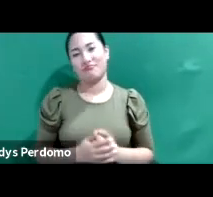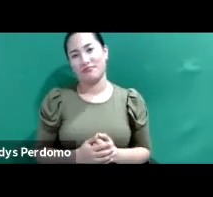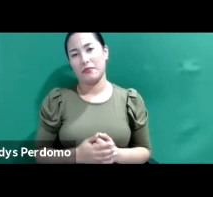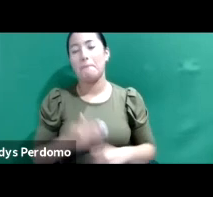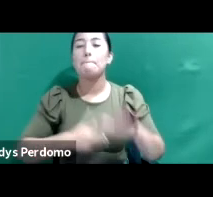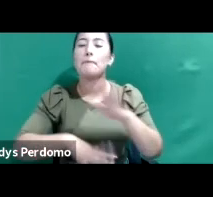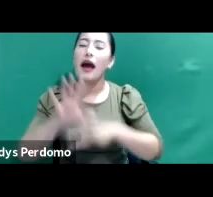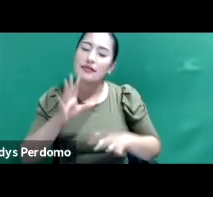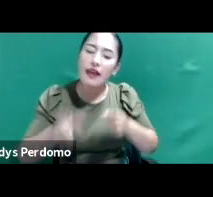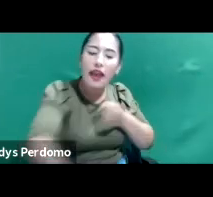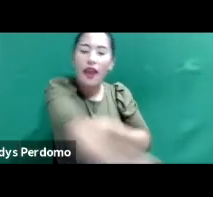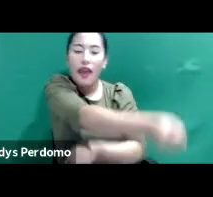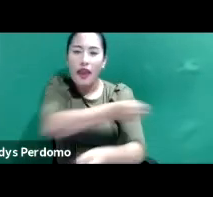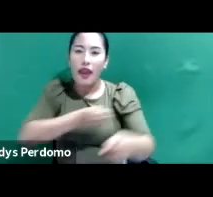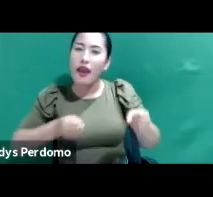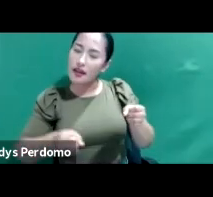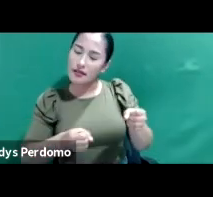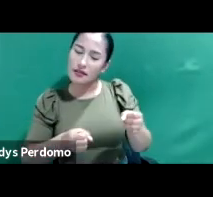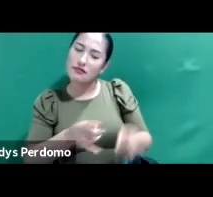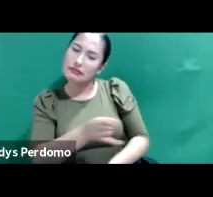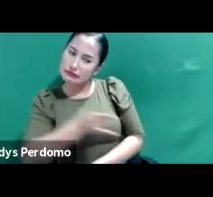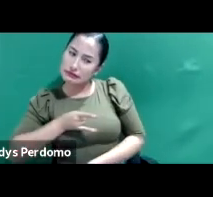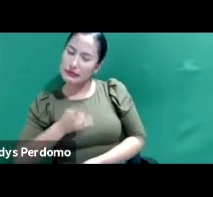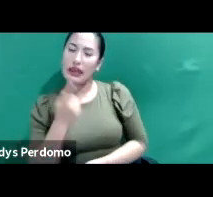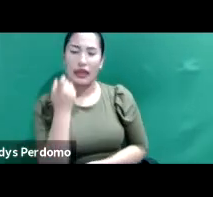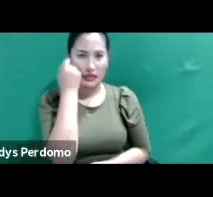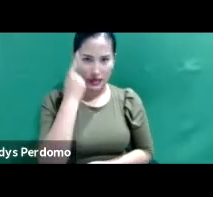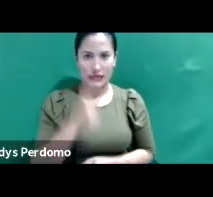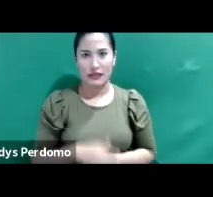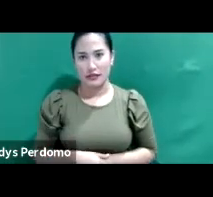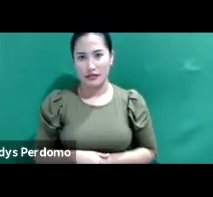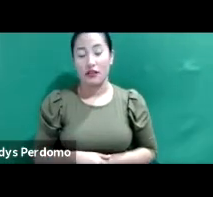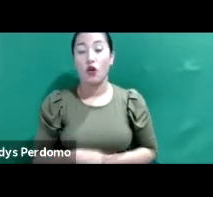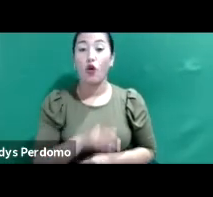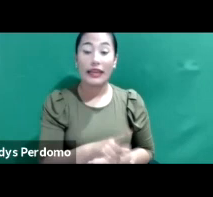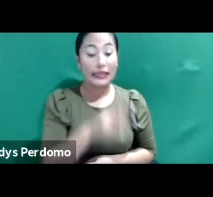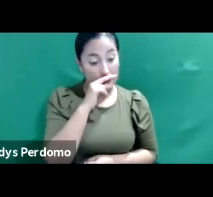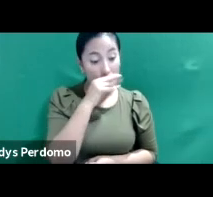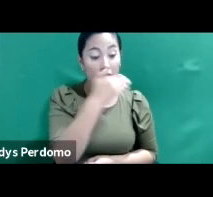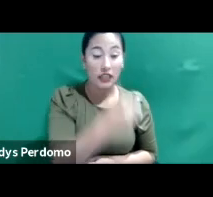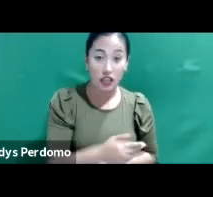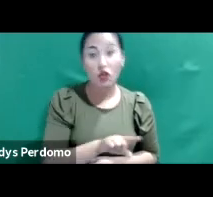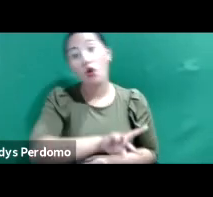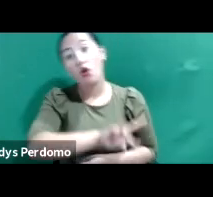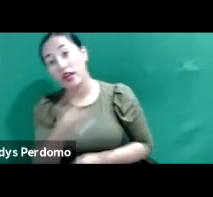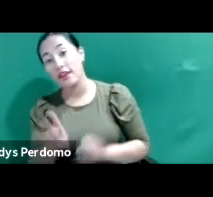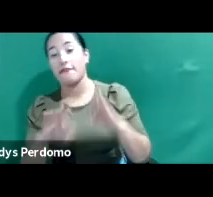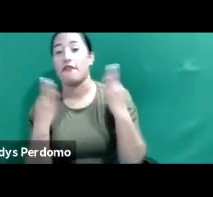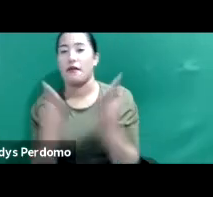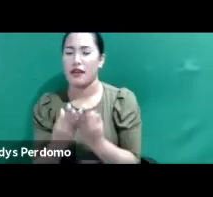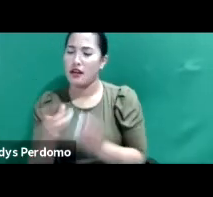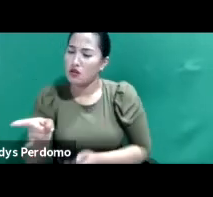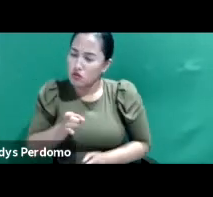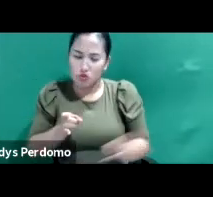empática. Empática no solamente con el niño, sino también precisamente con este núcleo familiar. Entonces tenemos que ser muy